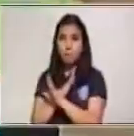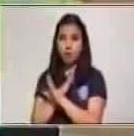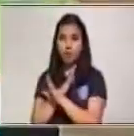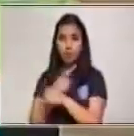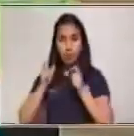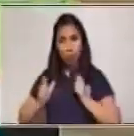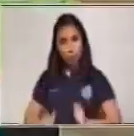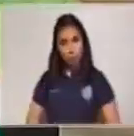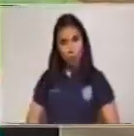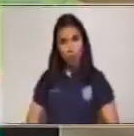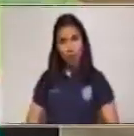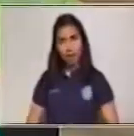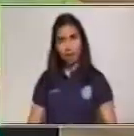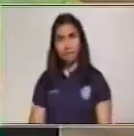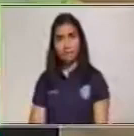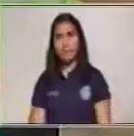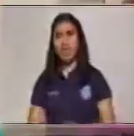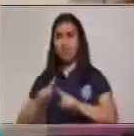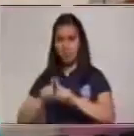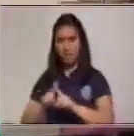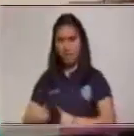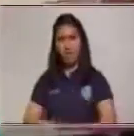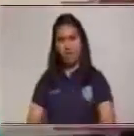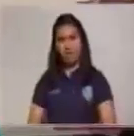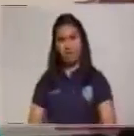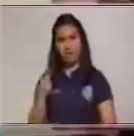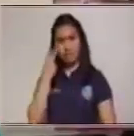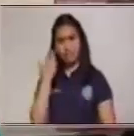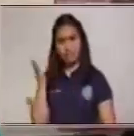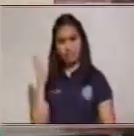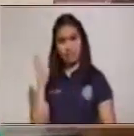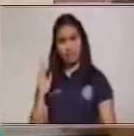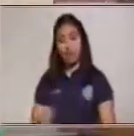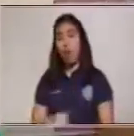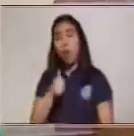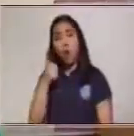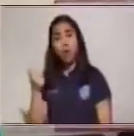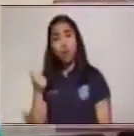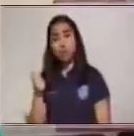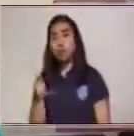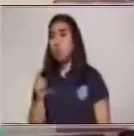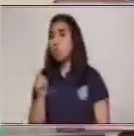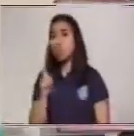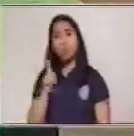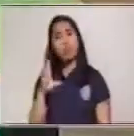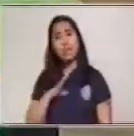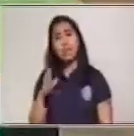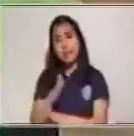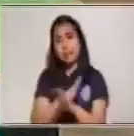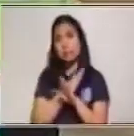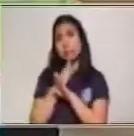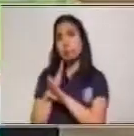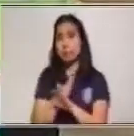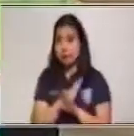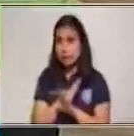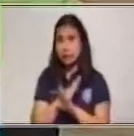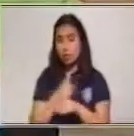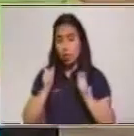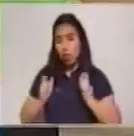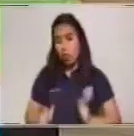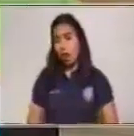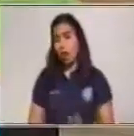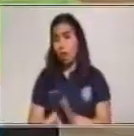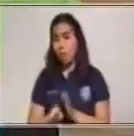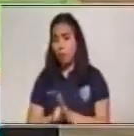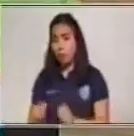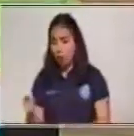los moluscos, los equinodermos y sin protección corporal, los gusanos, los poríferos